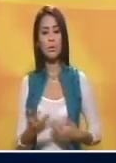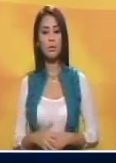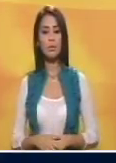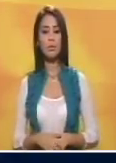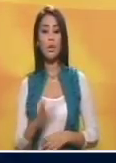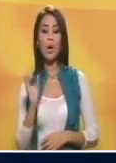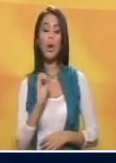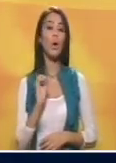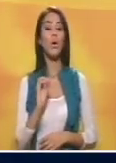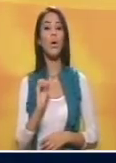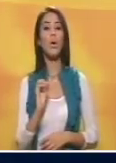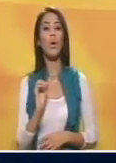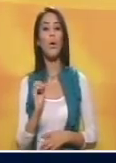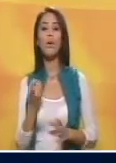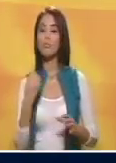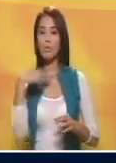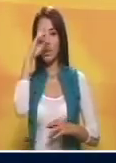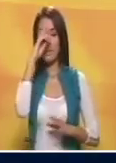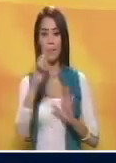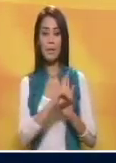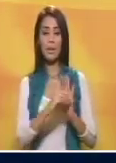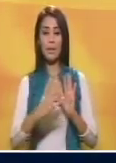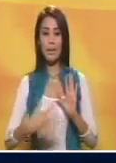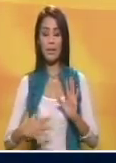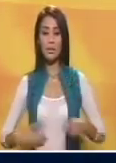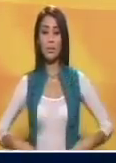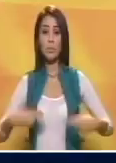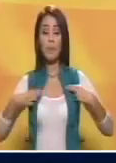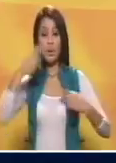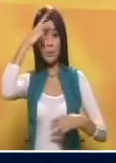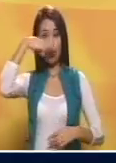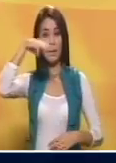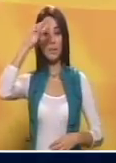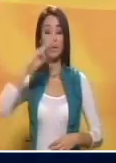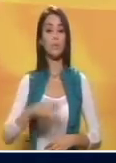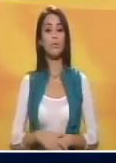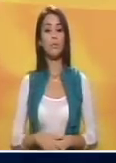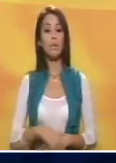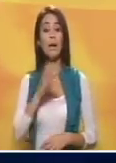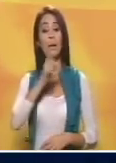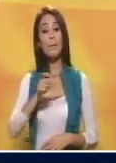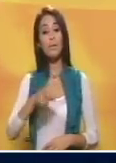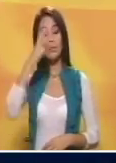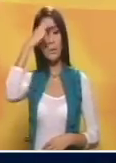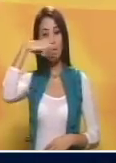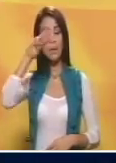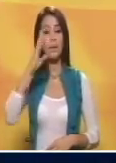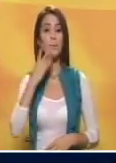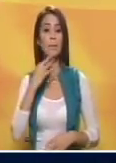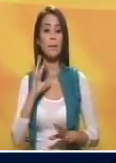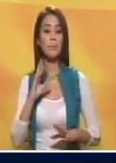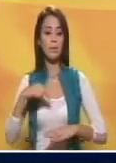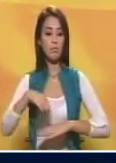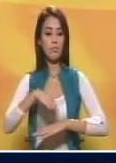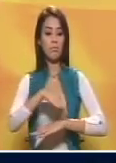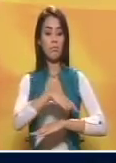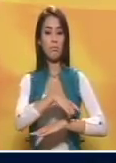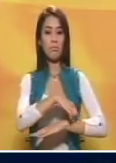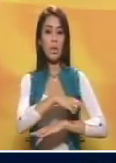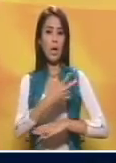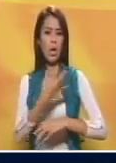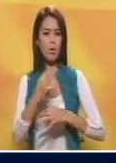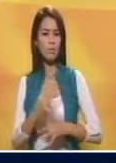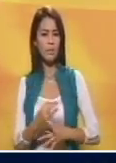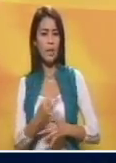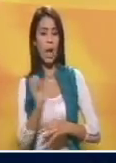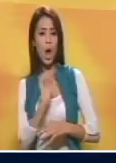ejemplo, las graves violaciones a los derechos humanos en México. Los ciudadanos de México no saben si están caminando sobre suelo o tierra firme o si